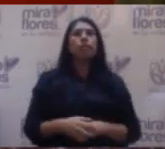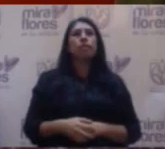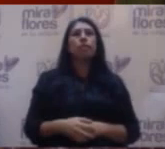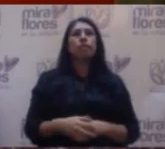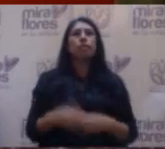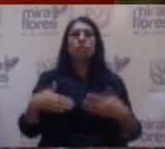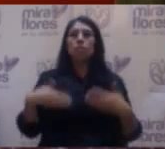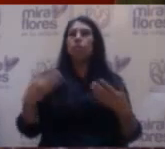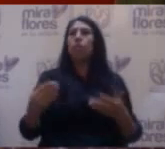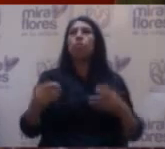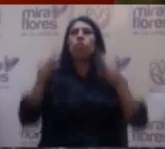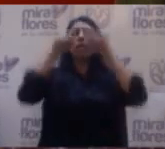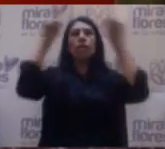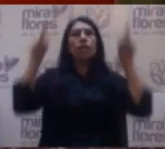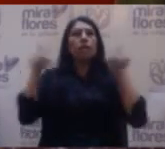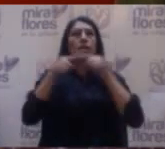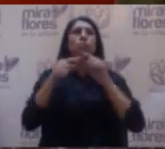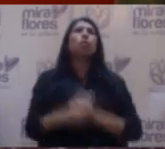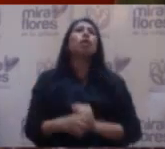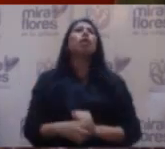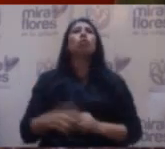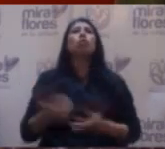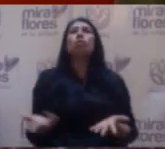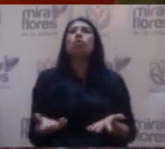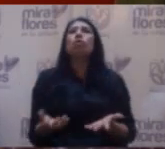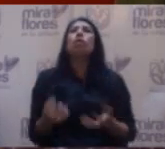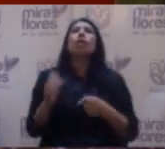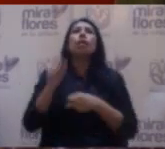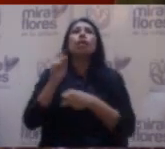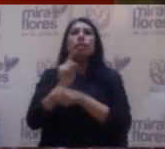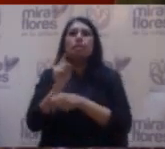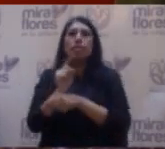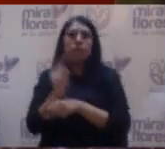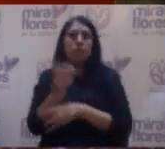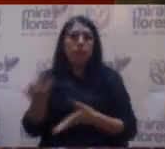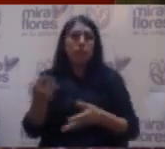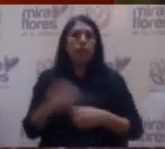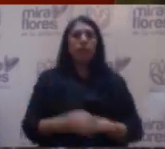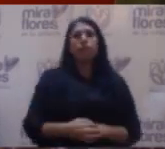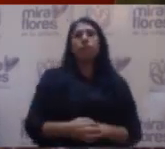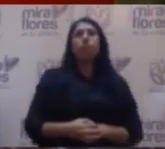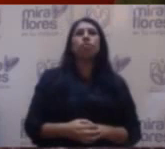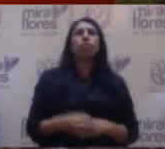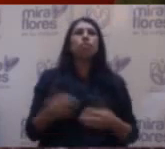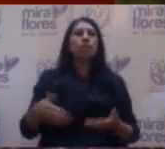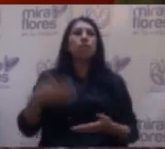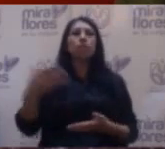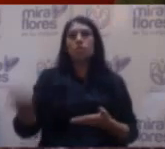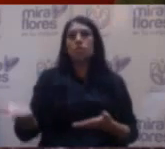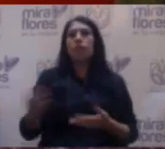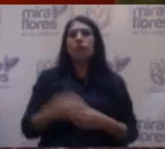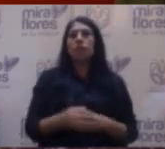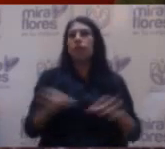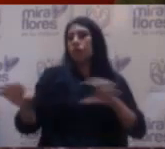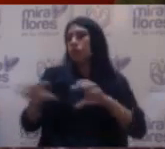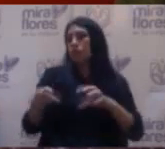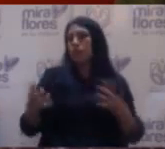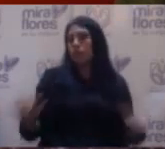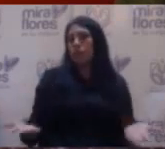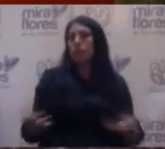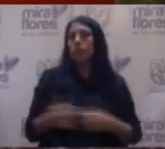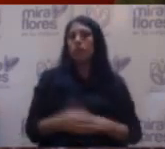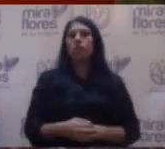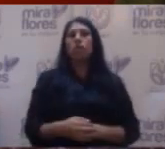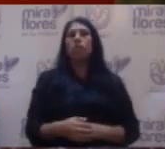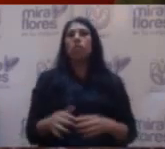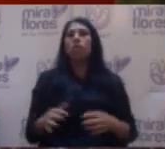elementos educativos que van a venir acompañados de banners y otras cosas más que usted bien ha mencionado, que es parte del esfuerzo que se está haciendo. En